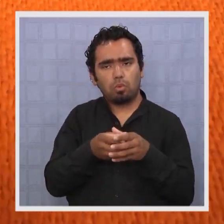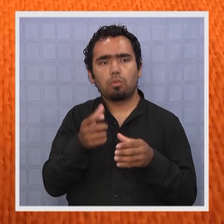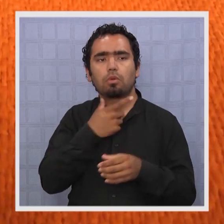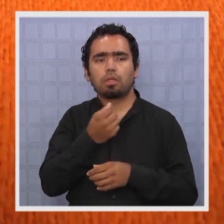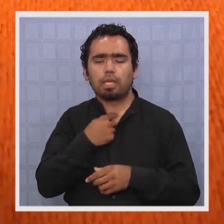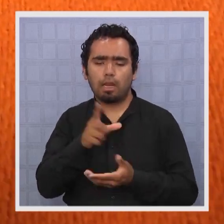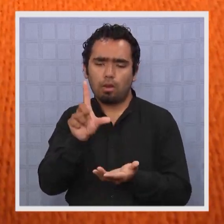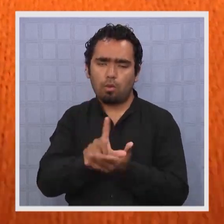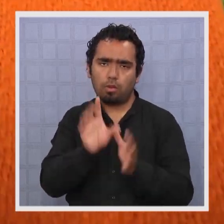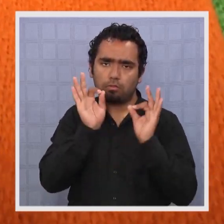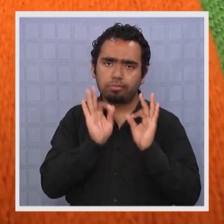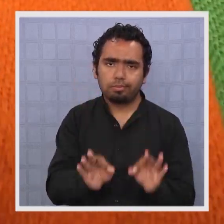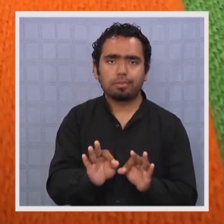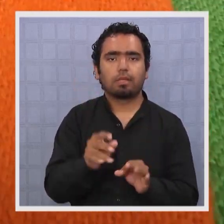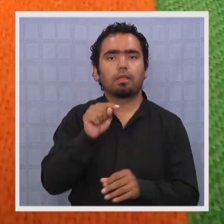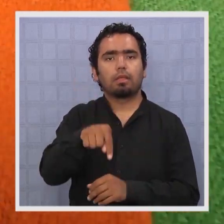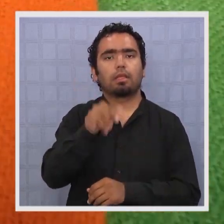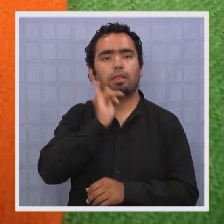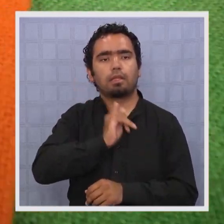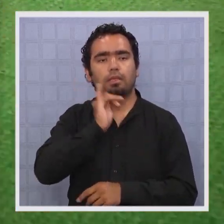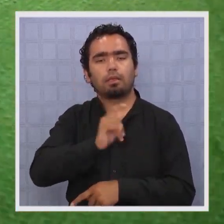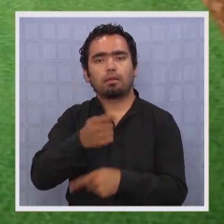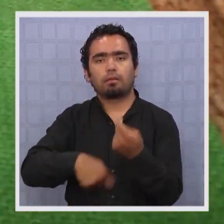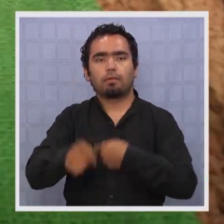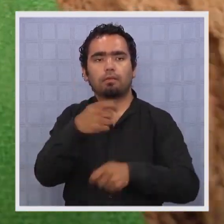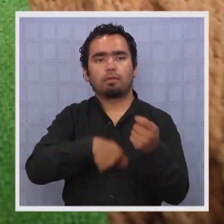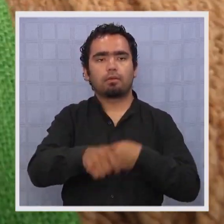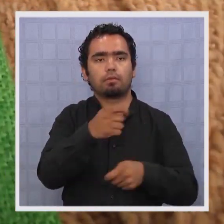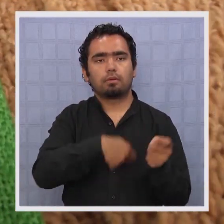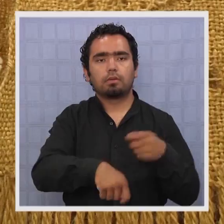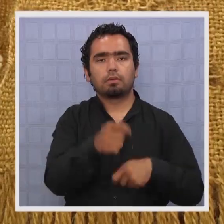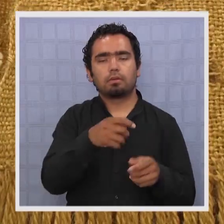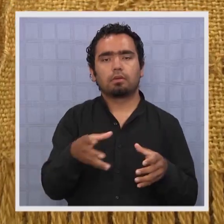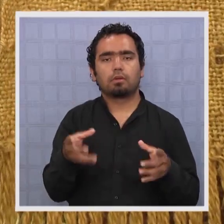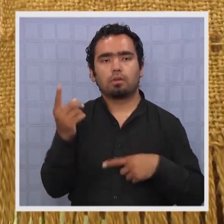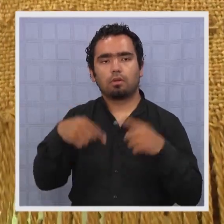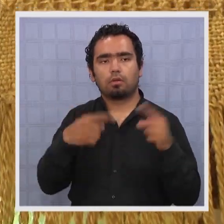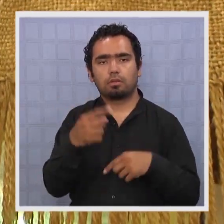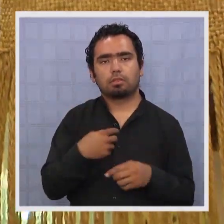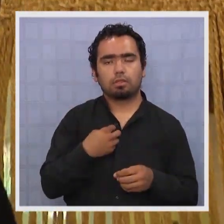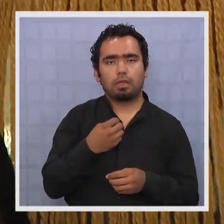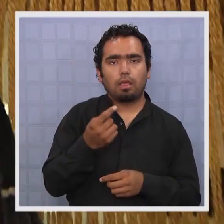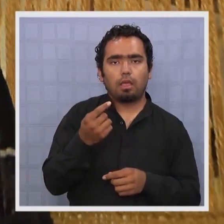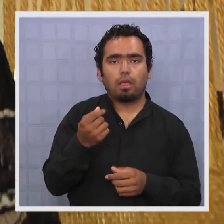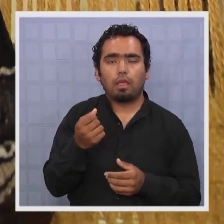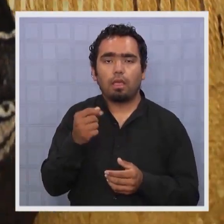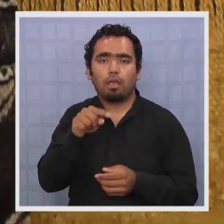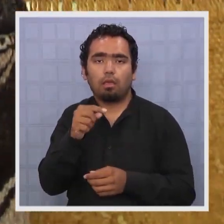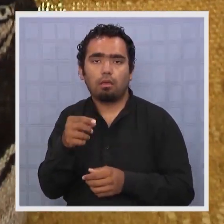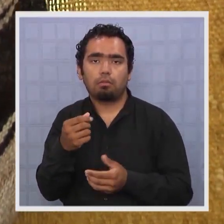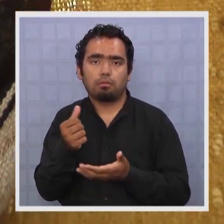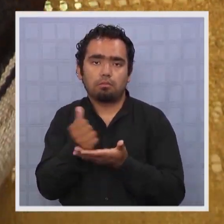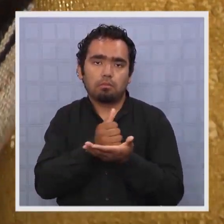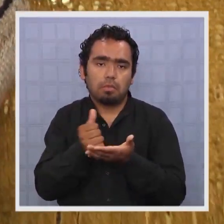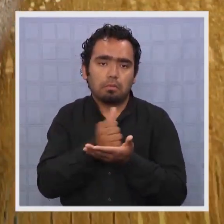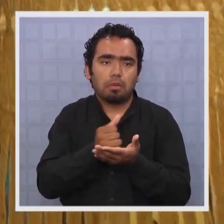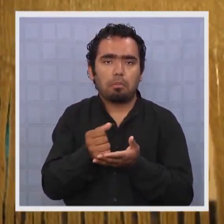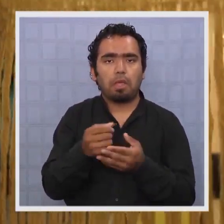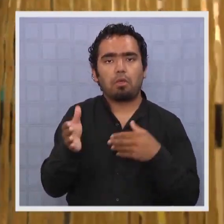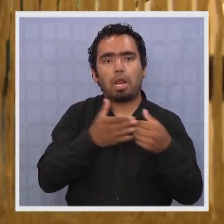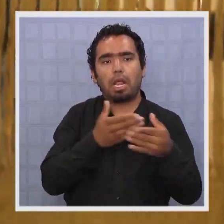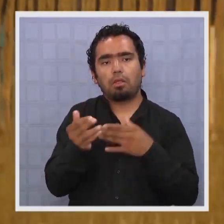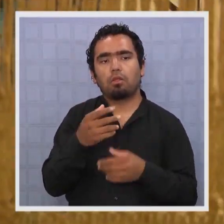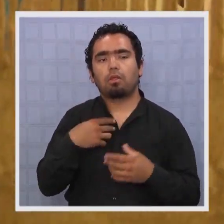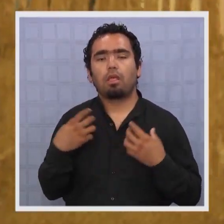lugar estable en Iquique para comercializar estos productos, hierbas medicinales, además de bufandas,